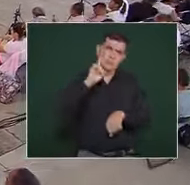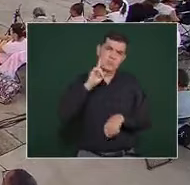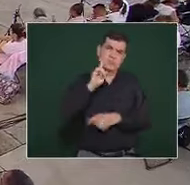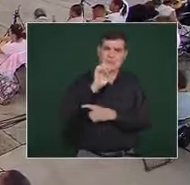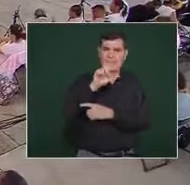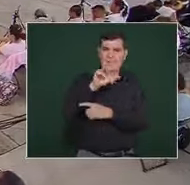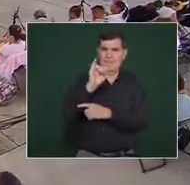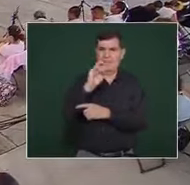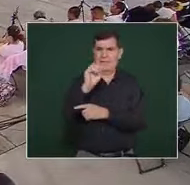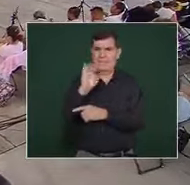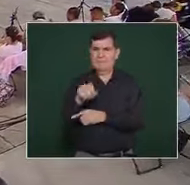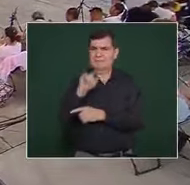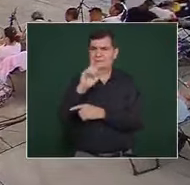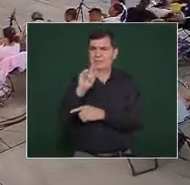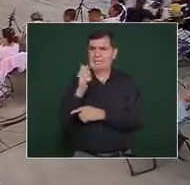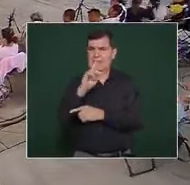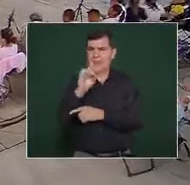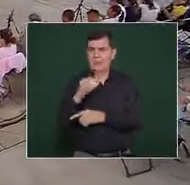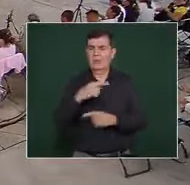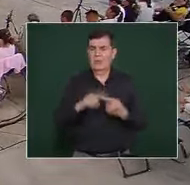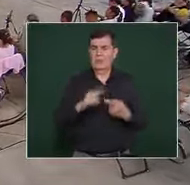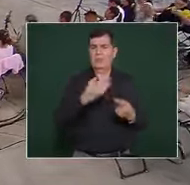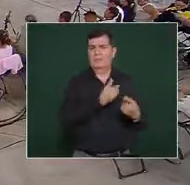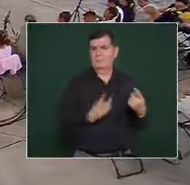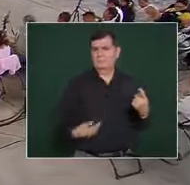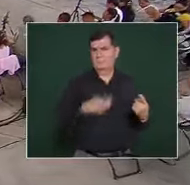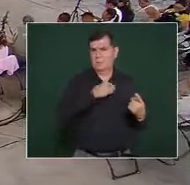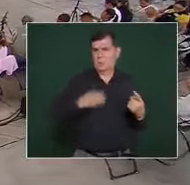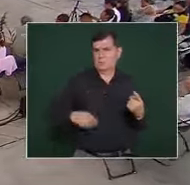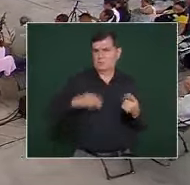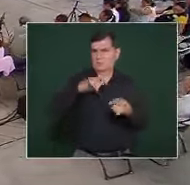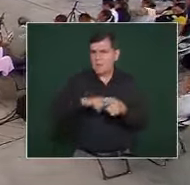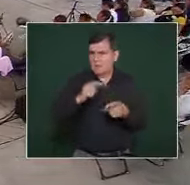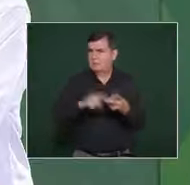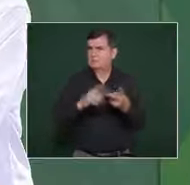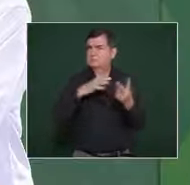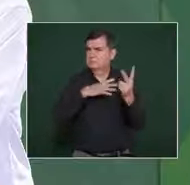Evelyn Salgado, la presidenta municipal,